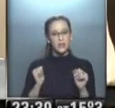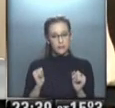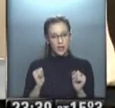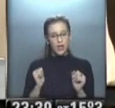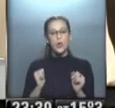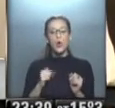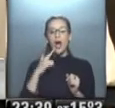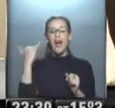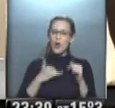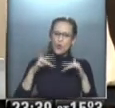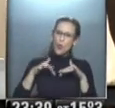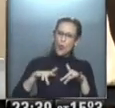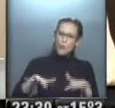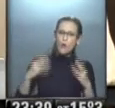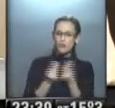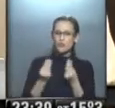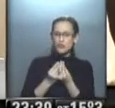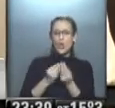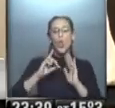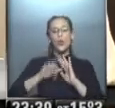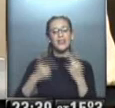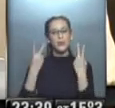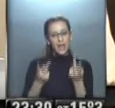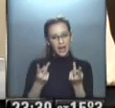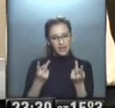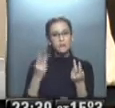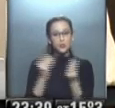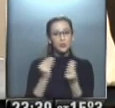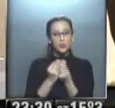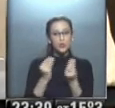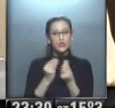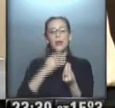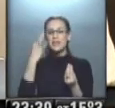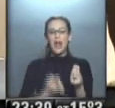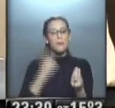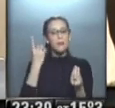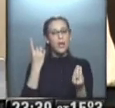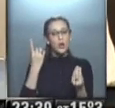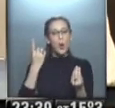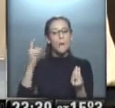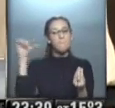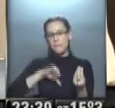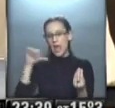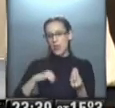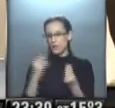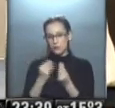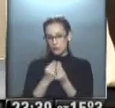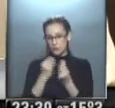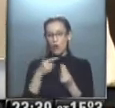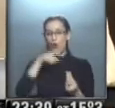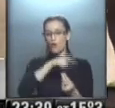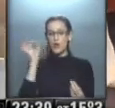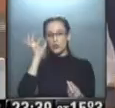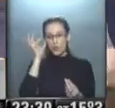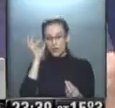fue un rumor fuerte hasta ahora, es que durante esos viajes del Rugby Championship, fundamentalmente el primero donde perdió con tanta diferencia frente a Sudáfrica,